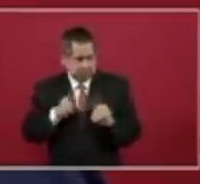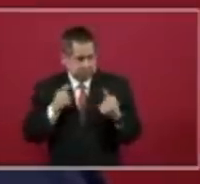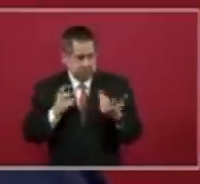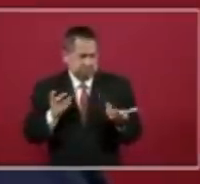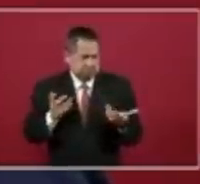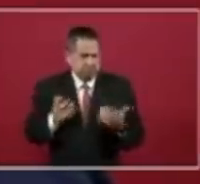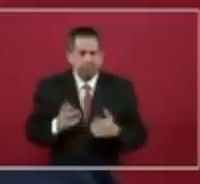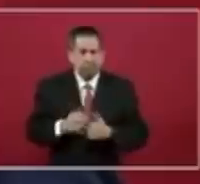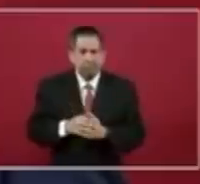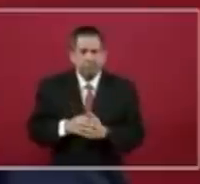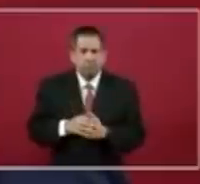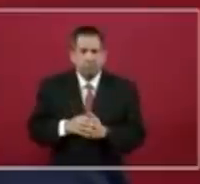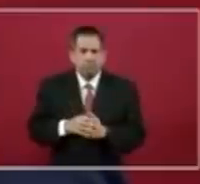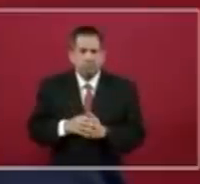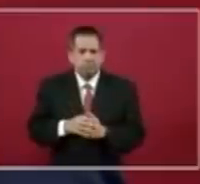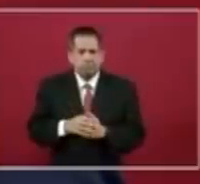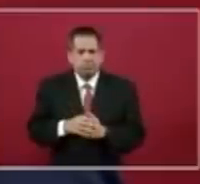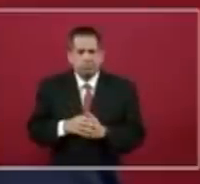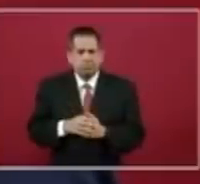que